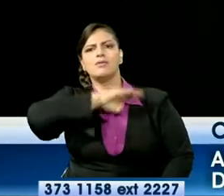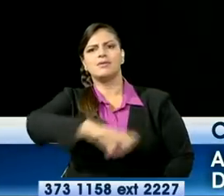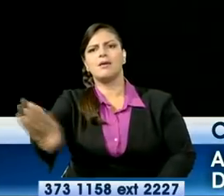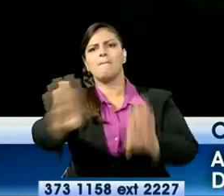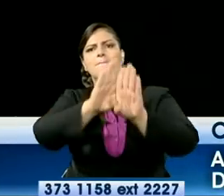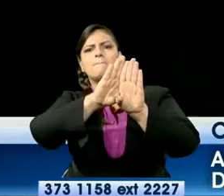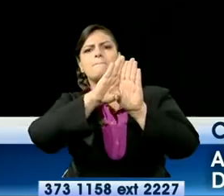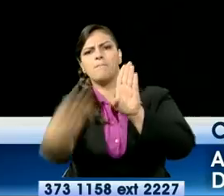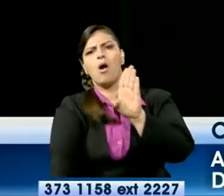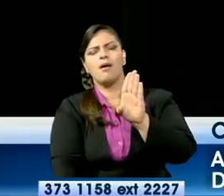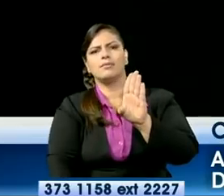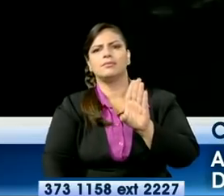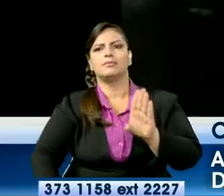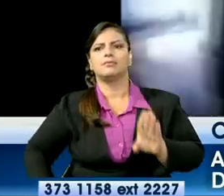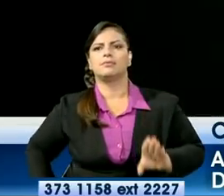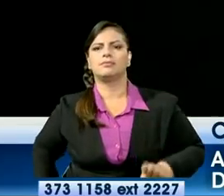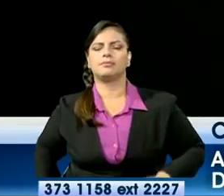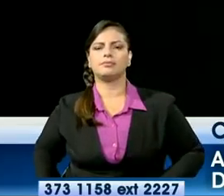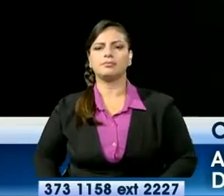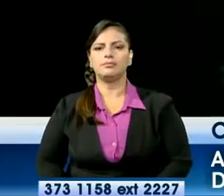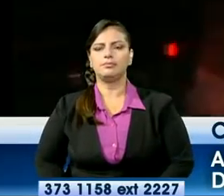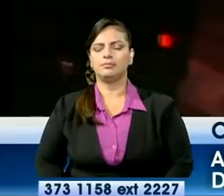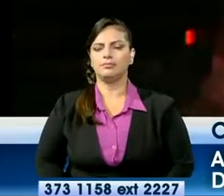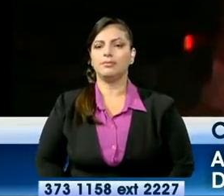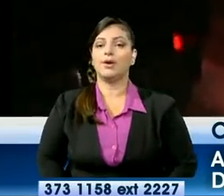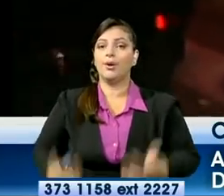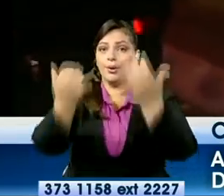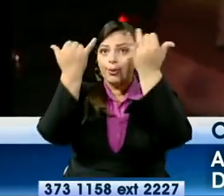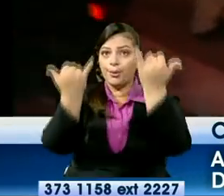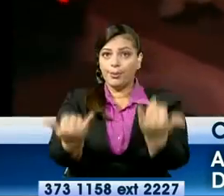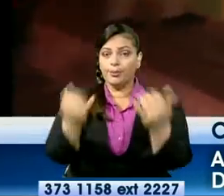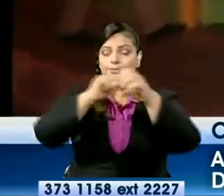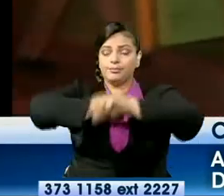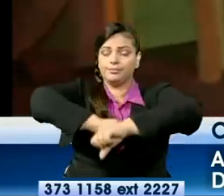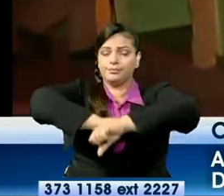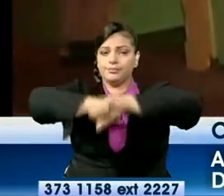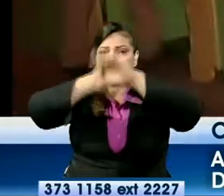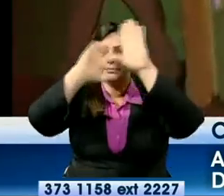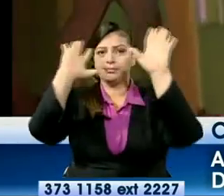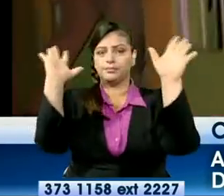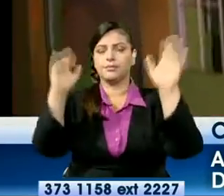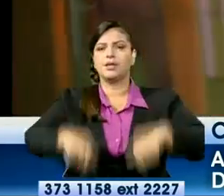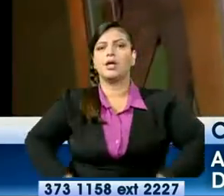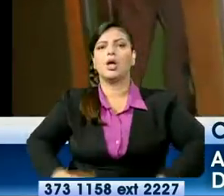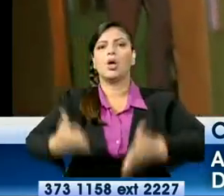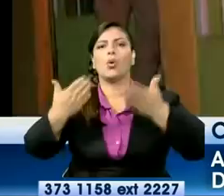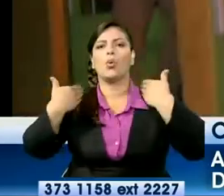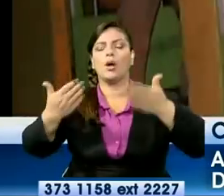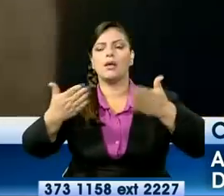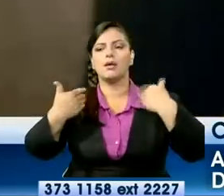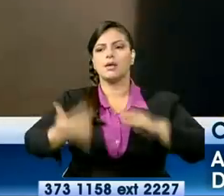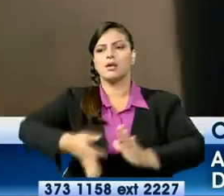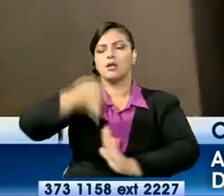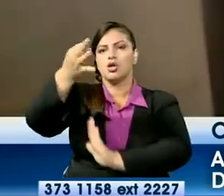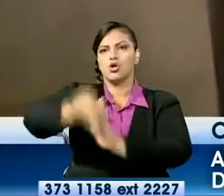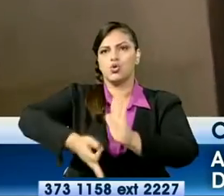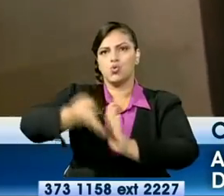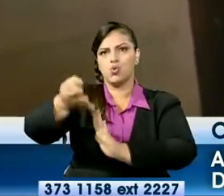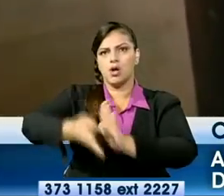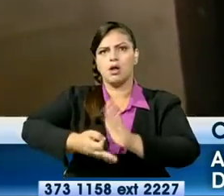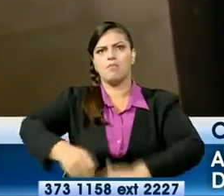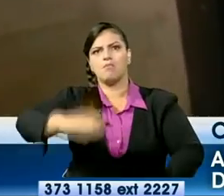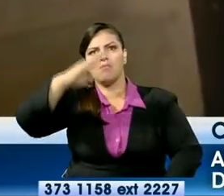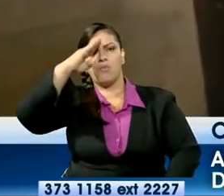11 domicilios fueron allanados esta madrugada en diferentes sectores de Guayaquil y Durán.